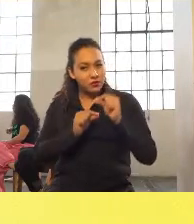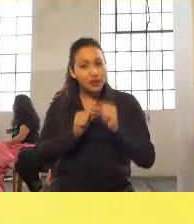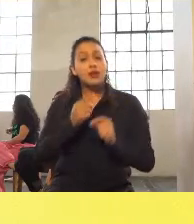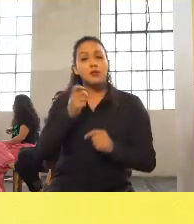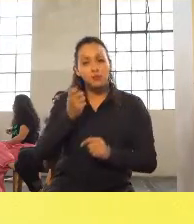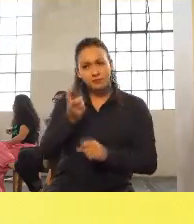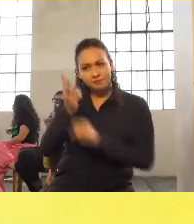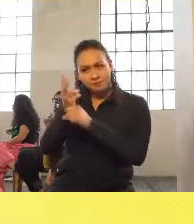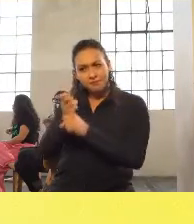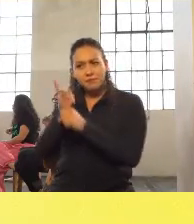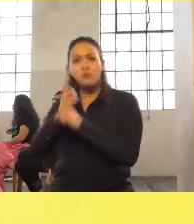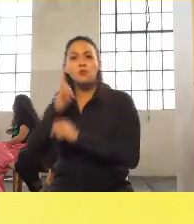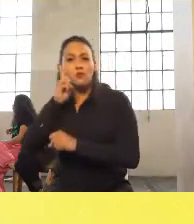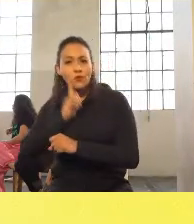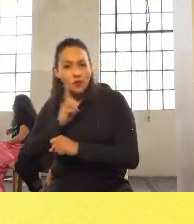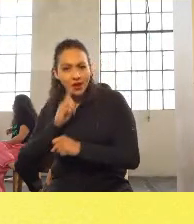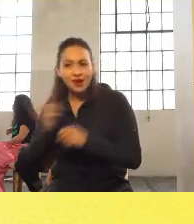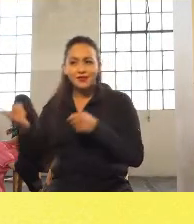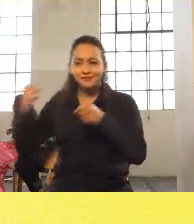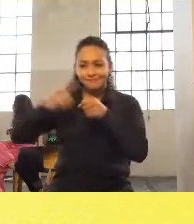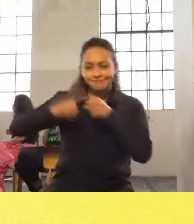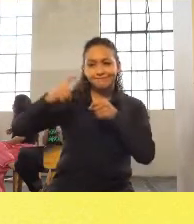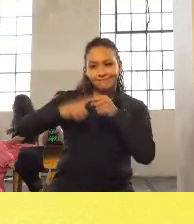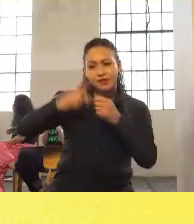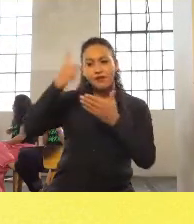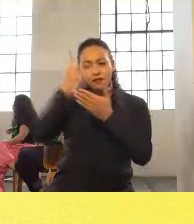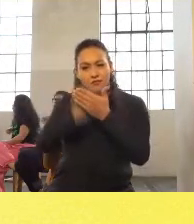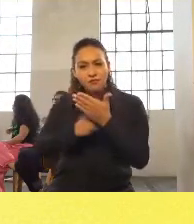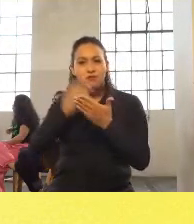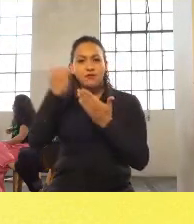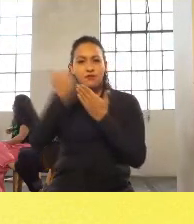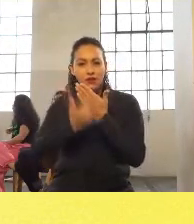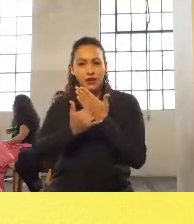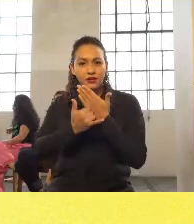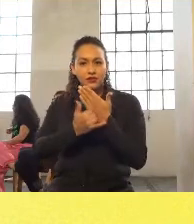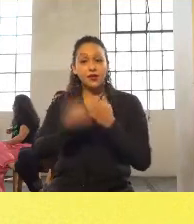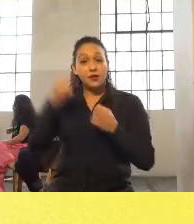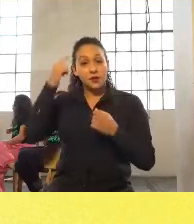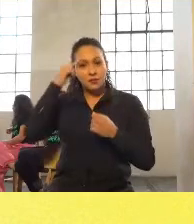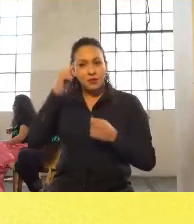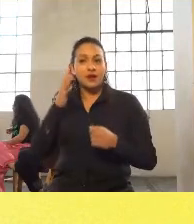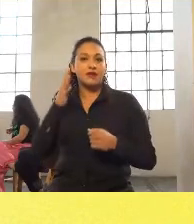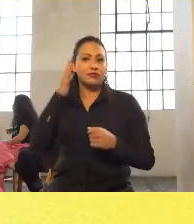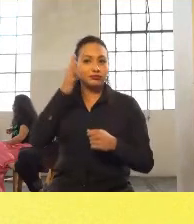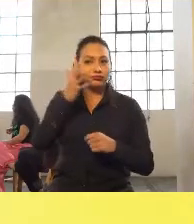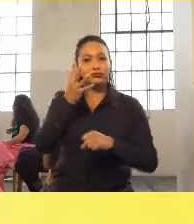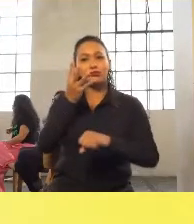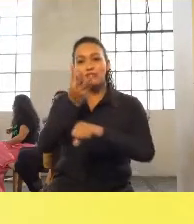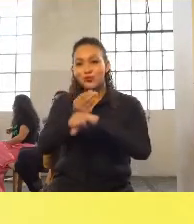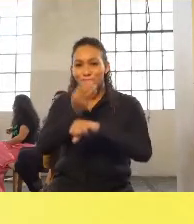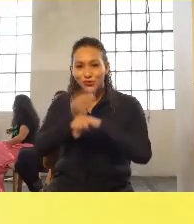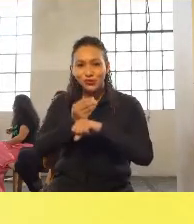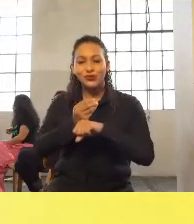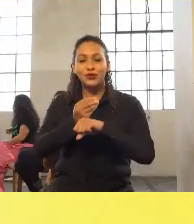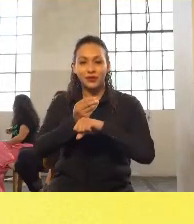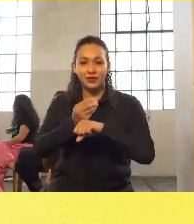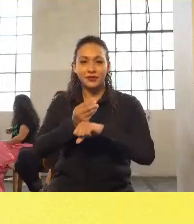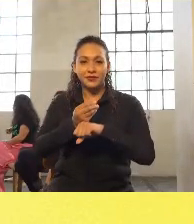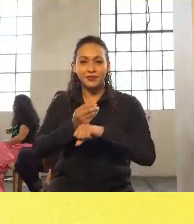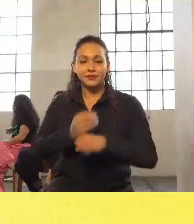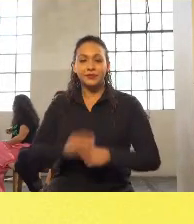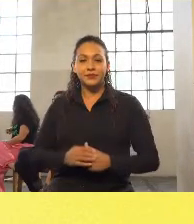proceso creativo en la generación de las soluciones, que al final son estas personas quienes van a habitar esas soluciones, en palabras de Oscar Habermas,